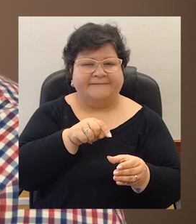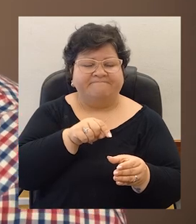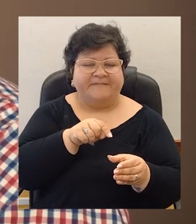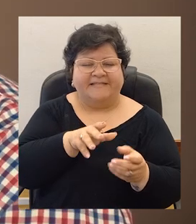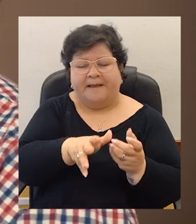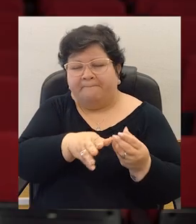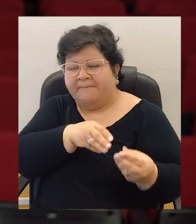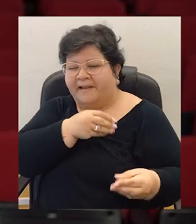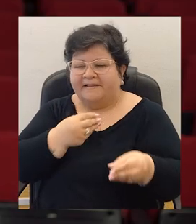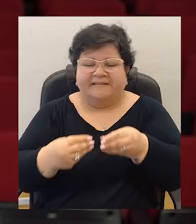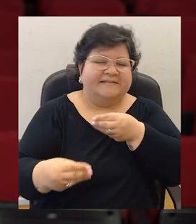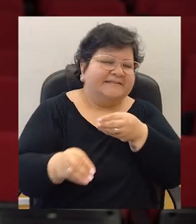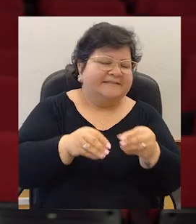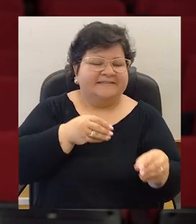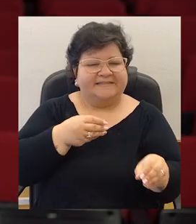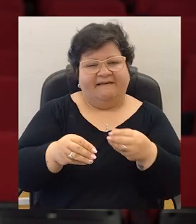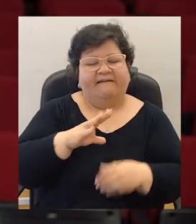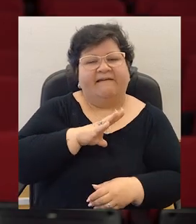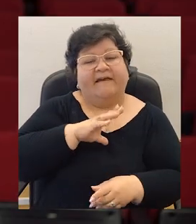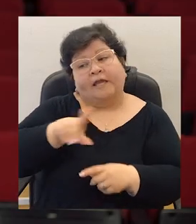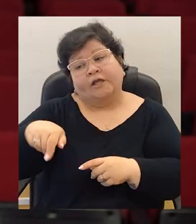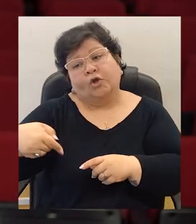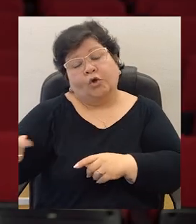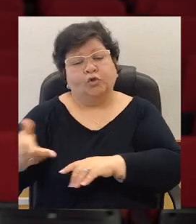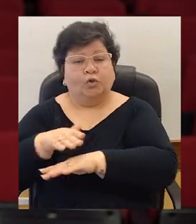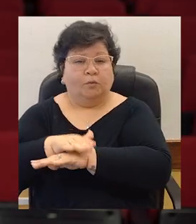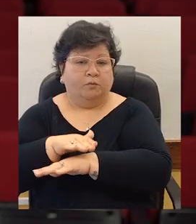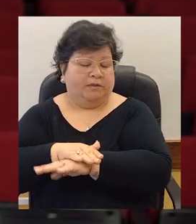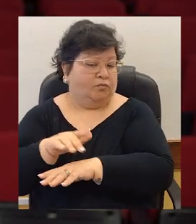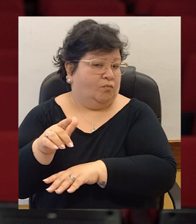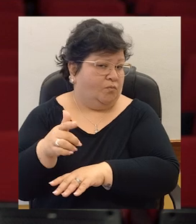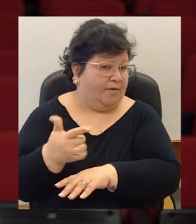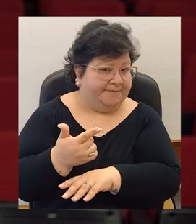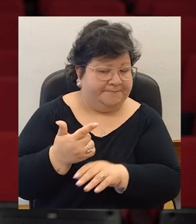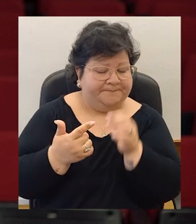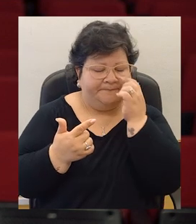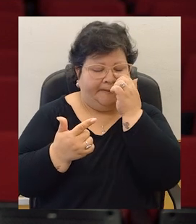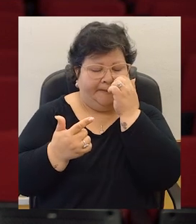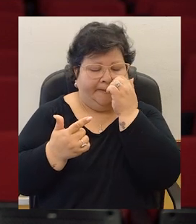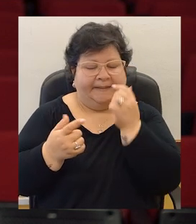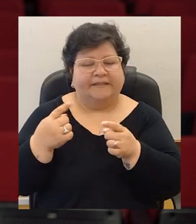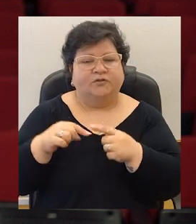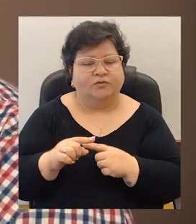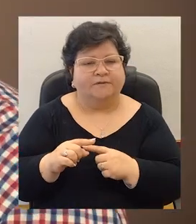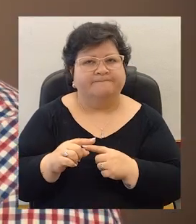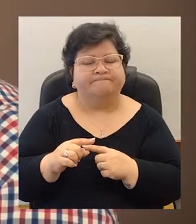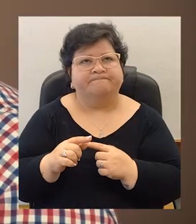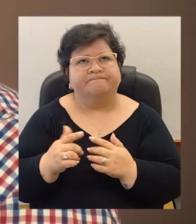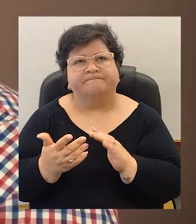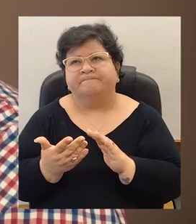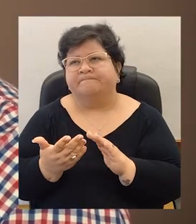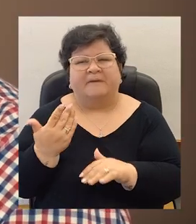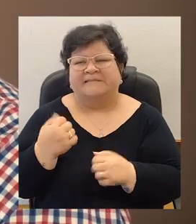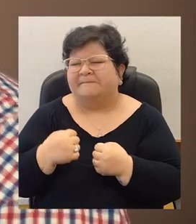de plasticidad que no tienen otros momentos por lo tanto son muy más propensos a ser afectados